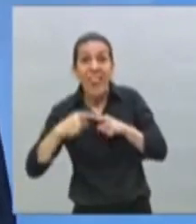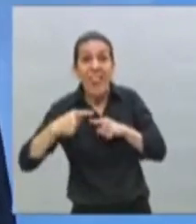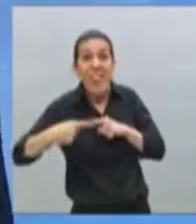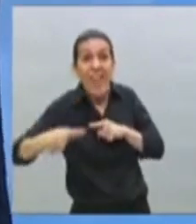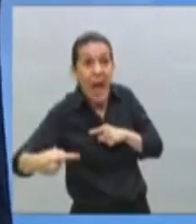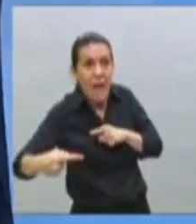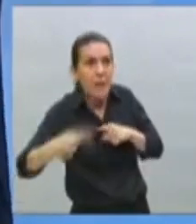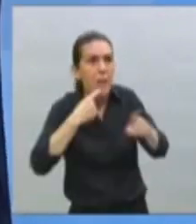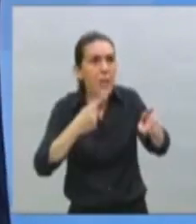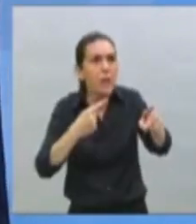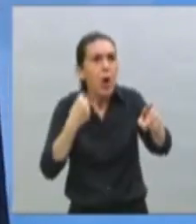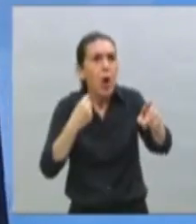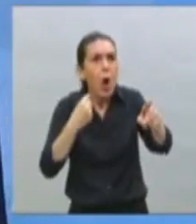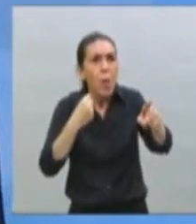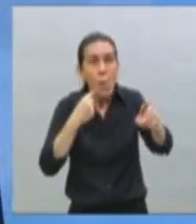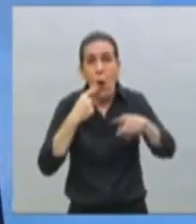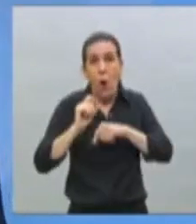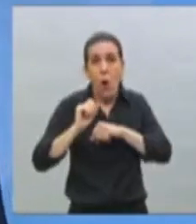primera